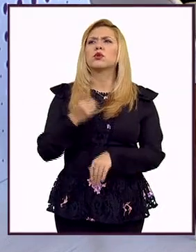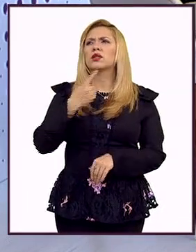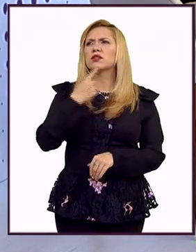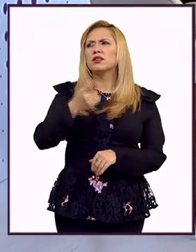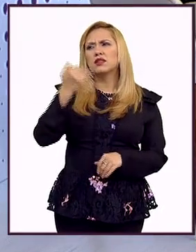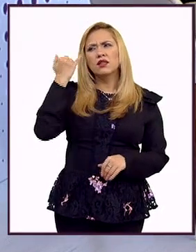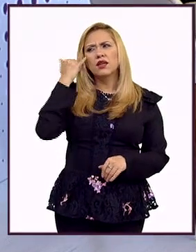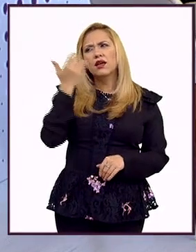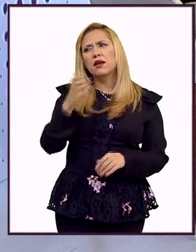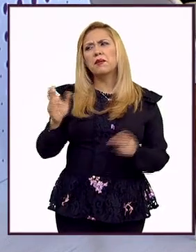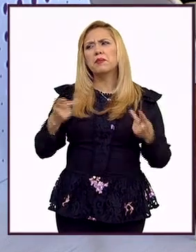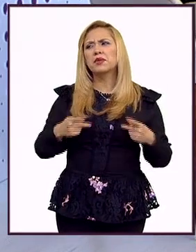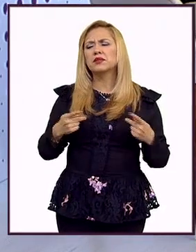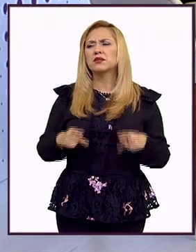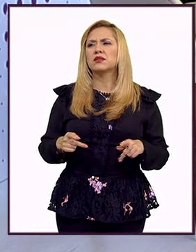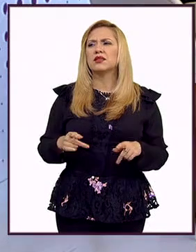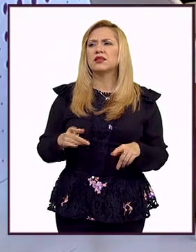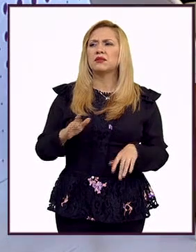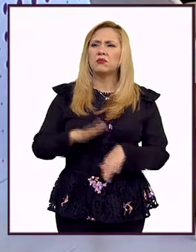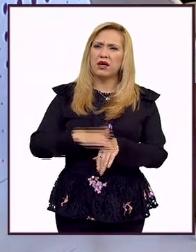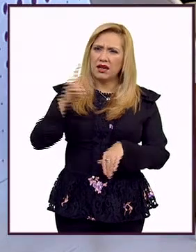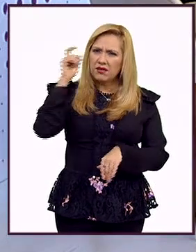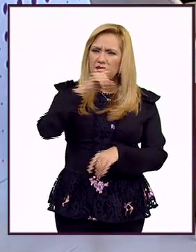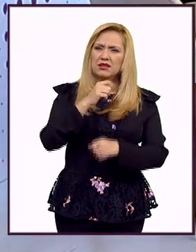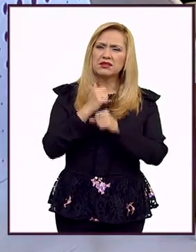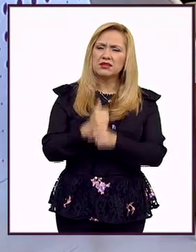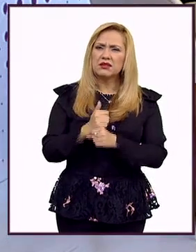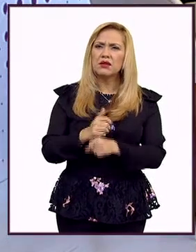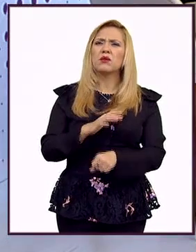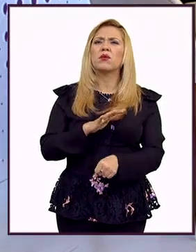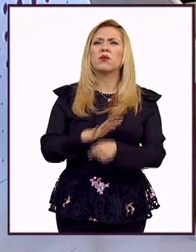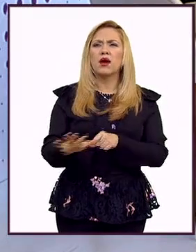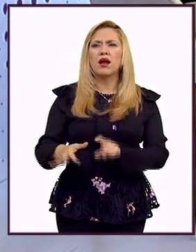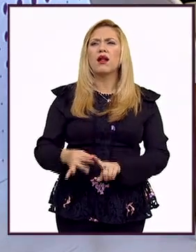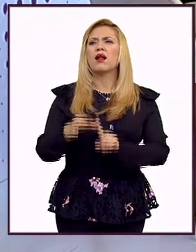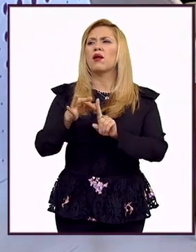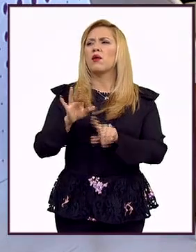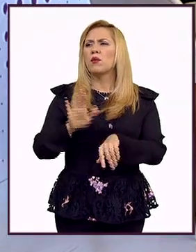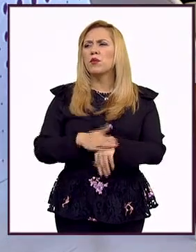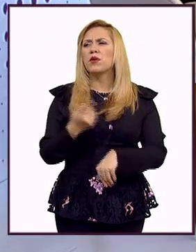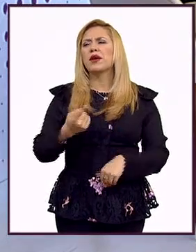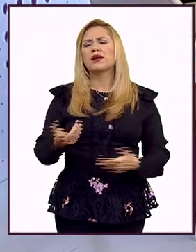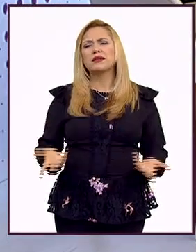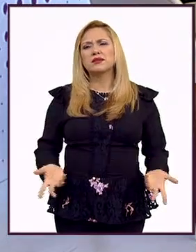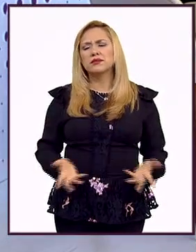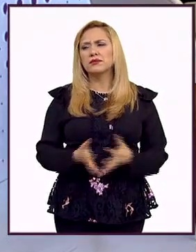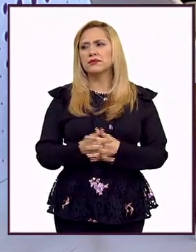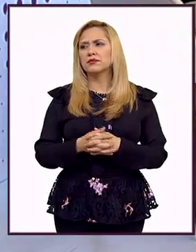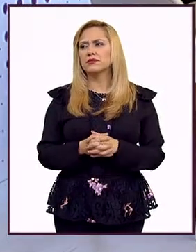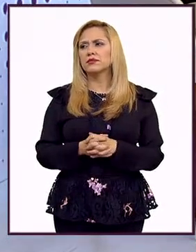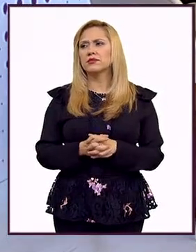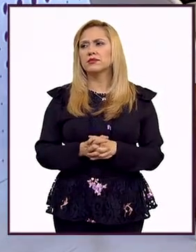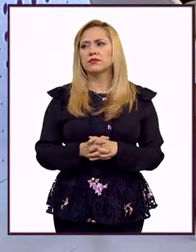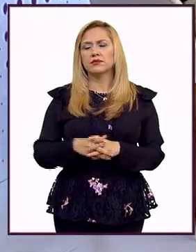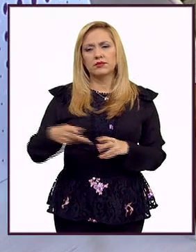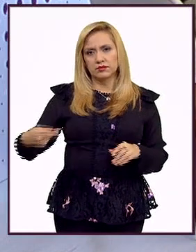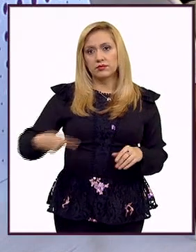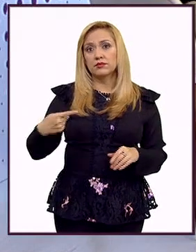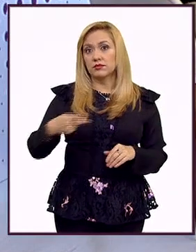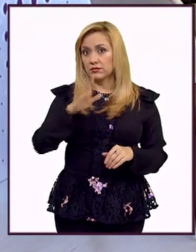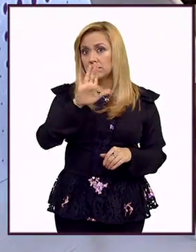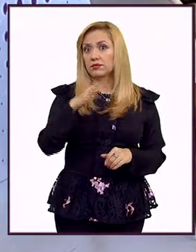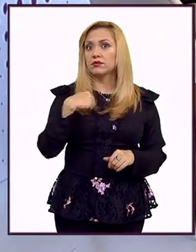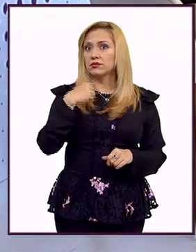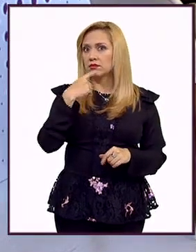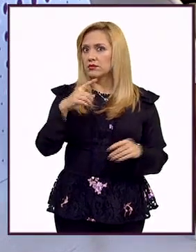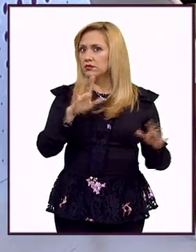en una situación particular de vulnerabilidad? ¿Y cuáles son las causas que lo ponen en dicha situación? Vale, muy buena pregunta porque voy a discutir